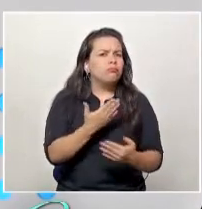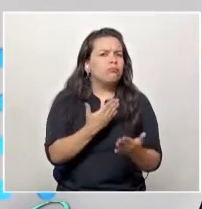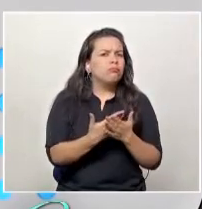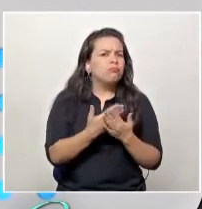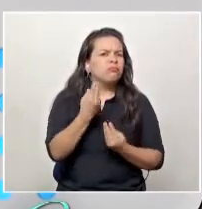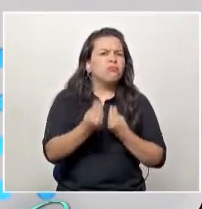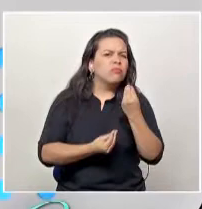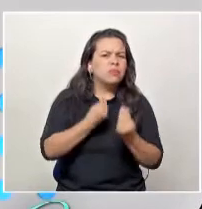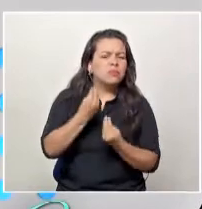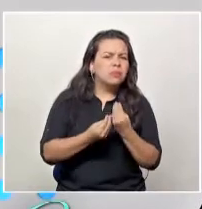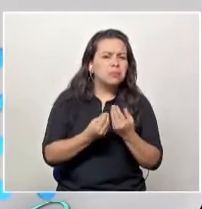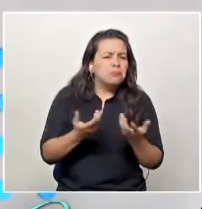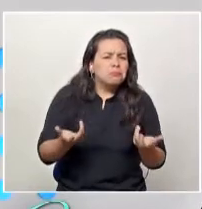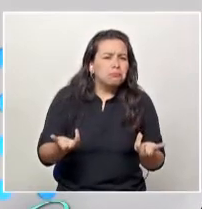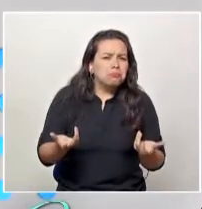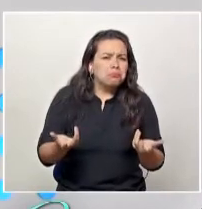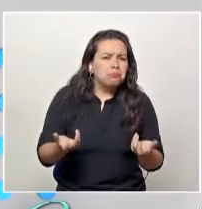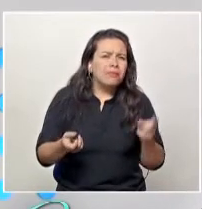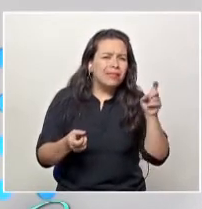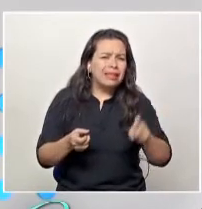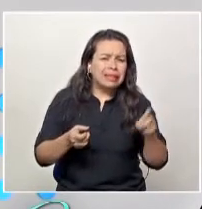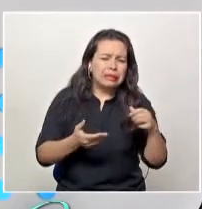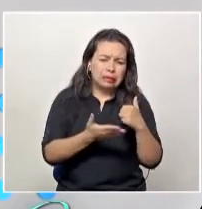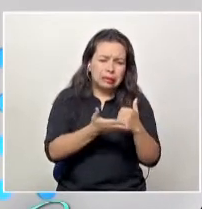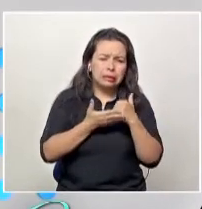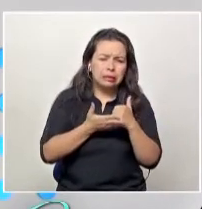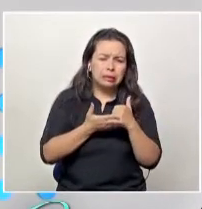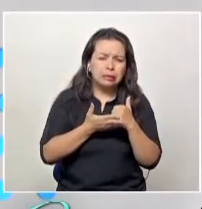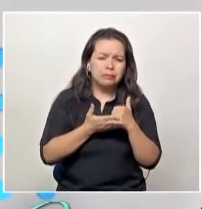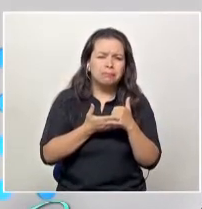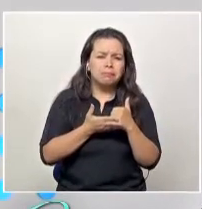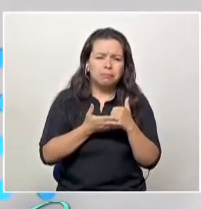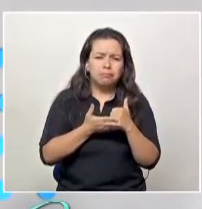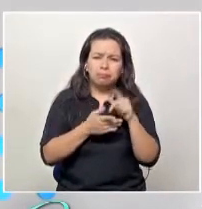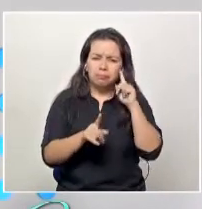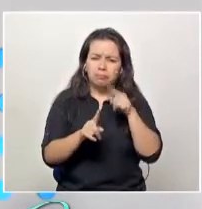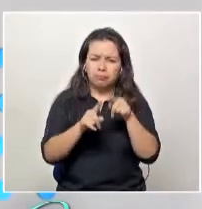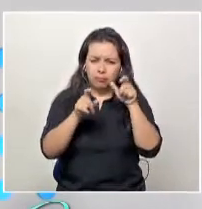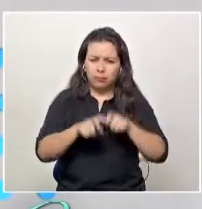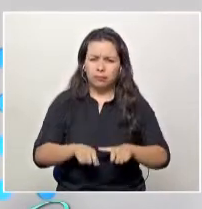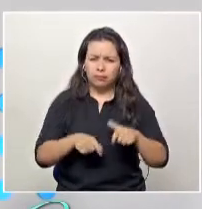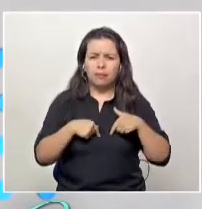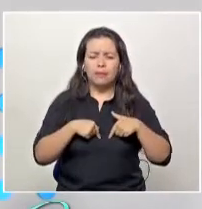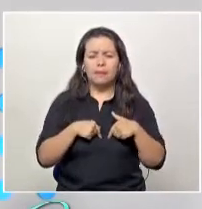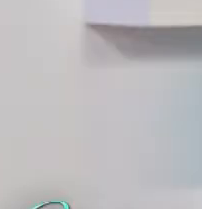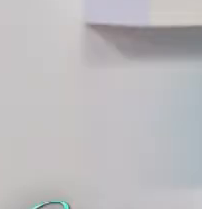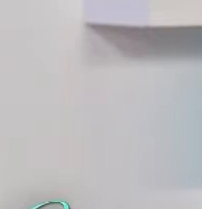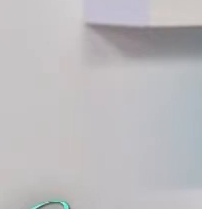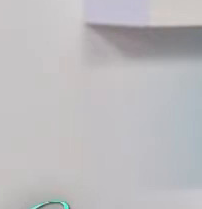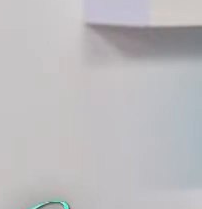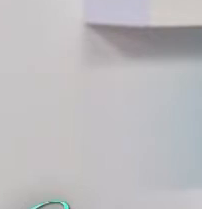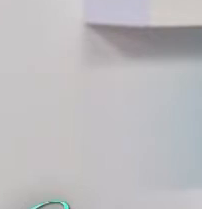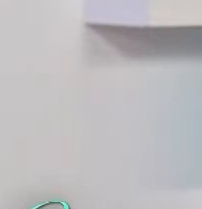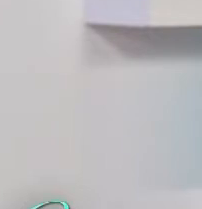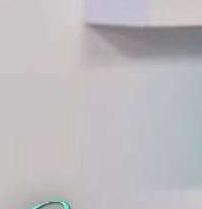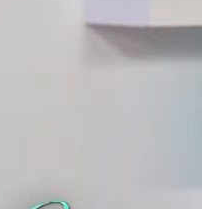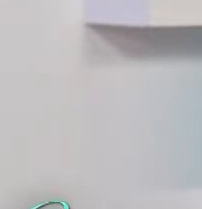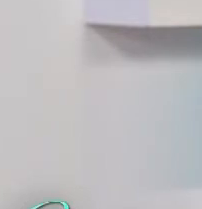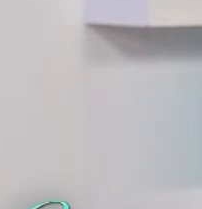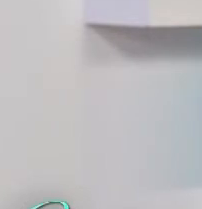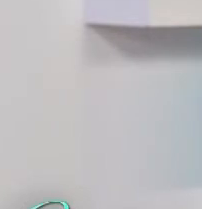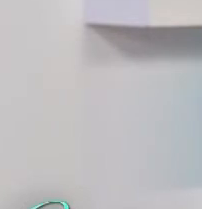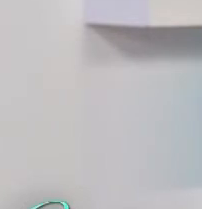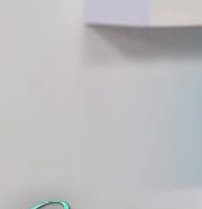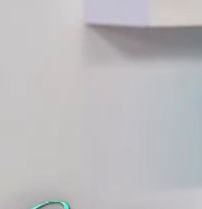hacer. Necesito mucha ayuda para este caso. Catalina Castro escribe. Es muy importante